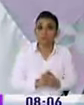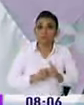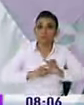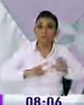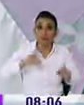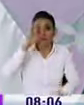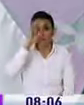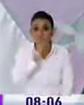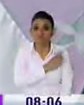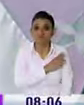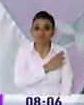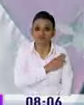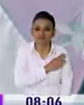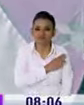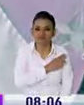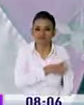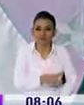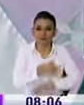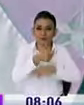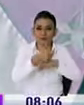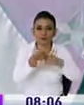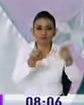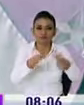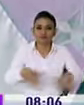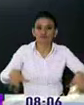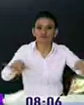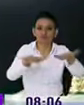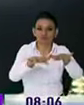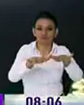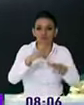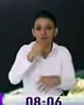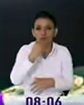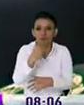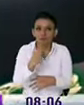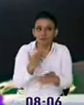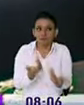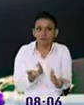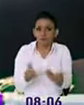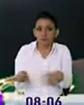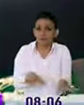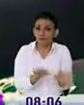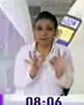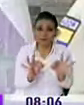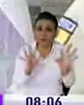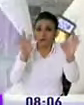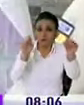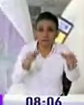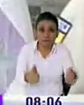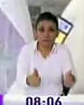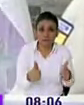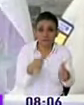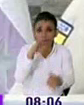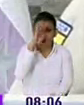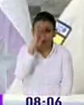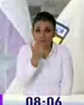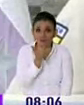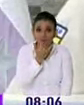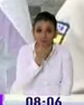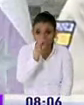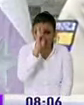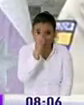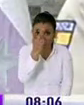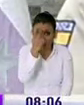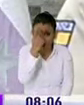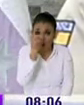Marcelo Tobar, comandante de la zona 8 de la institución del orden, lo que hicieron ese día fue un éxito. La policía no se equivocó, la policía hizo